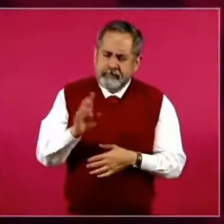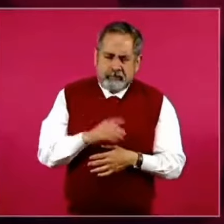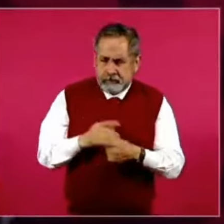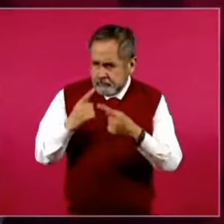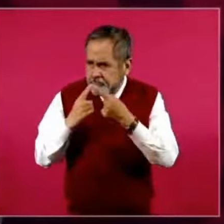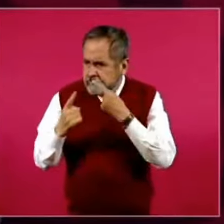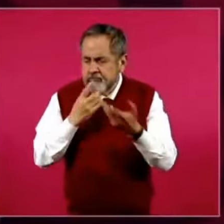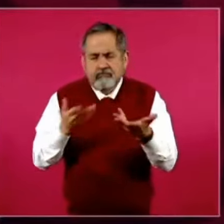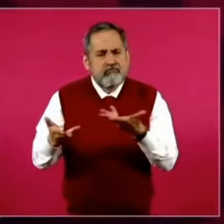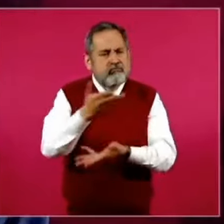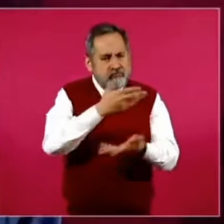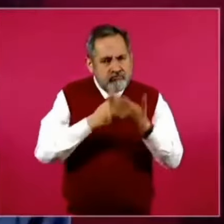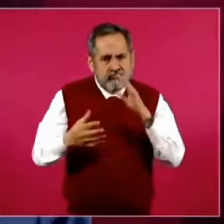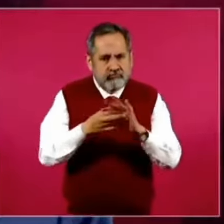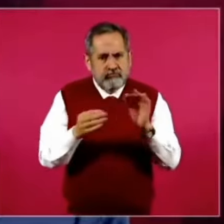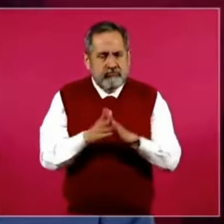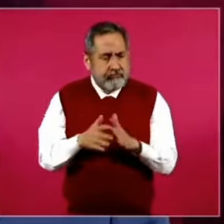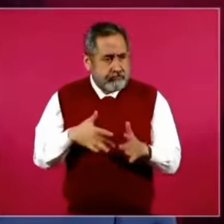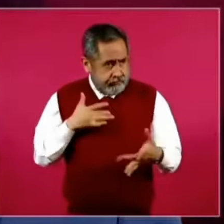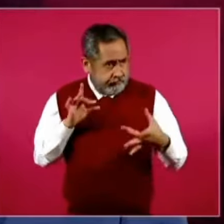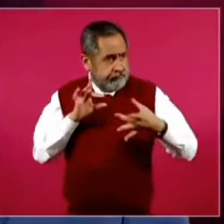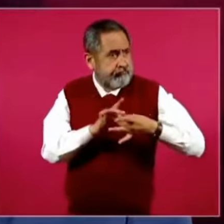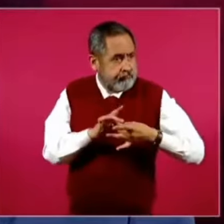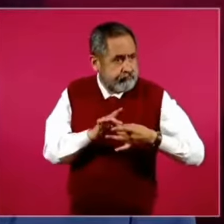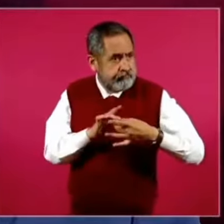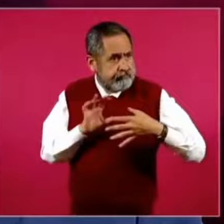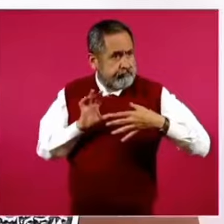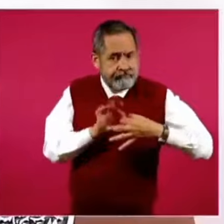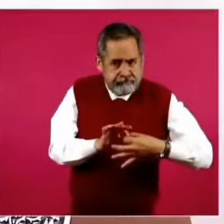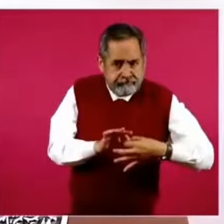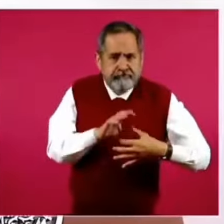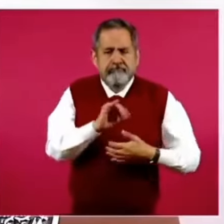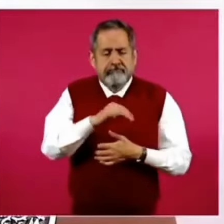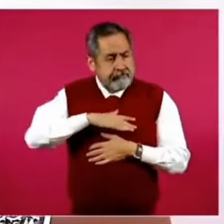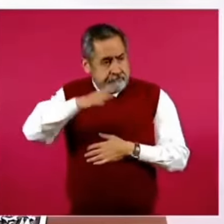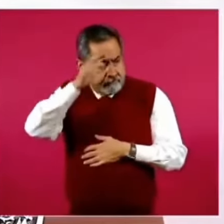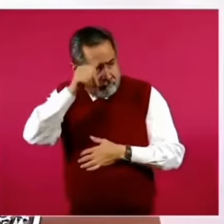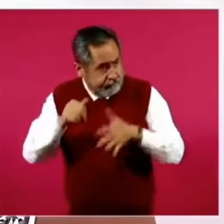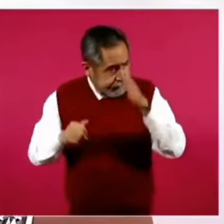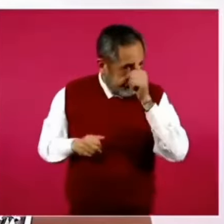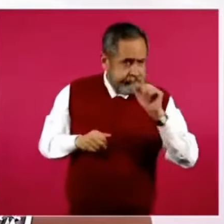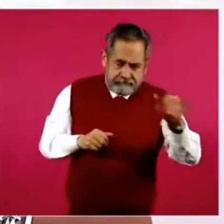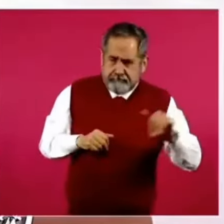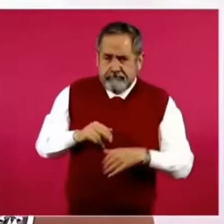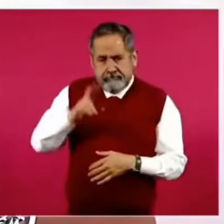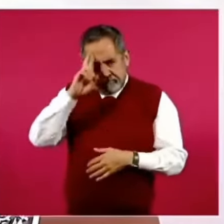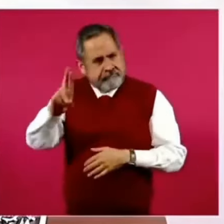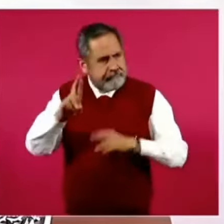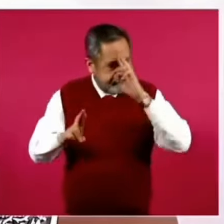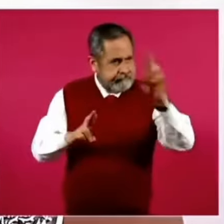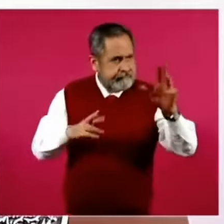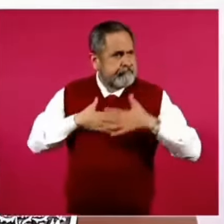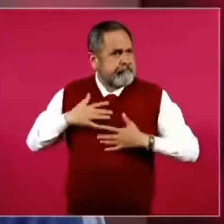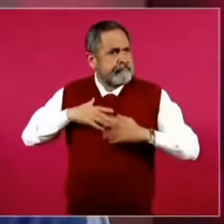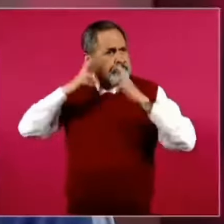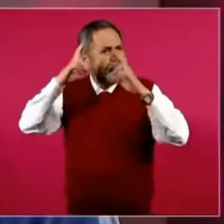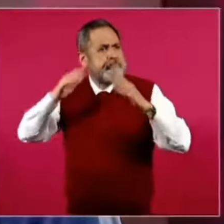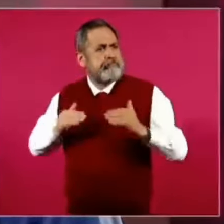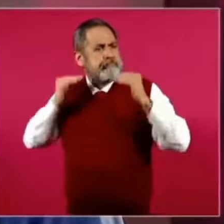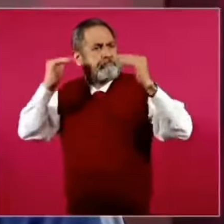diálogo s cooperación si acuerdo s respeto a nuestras